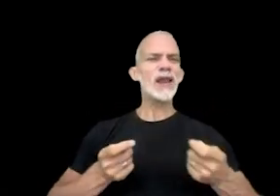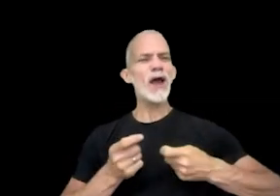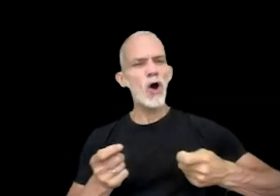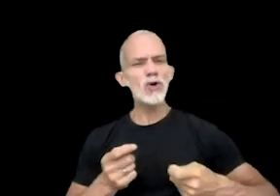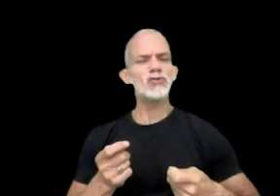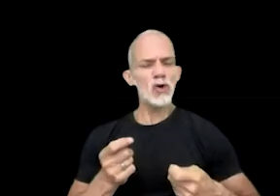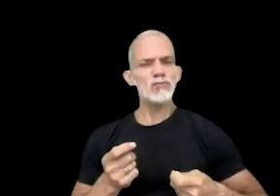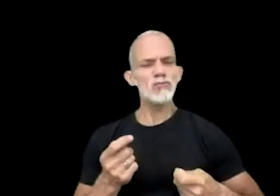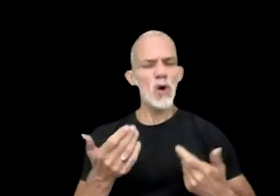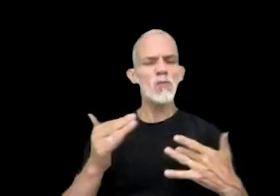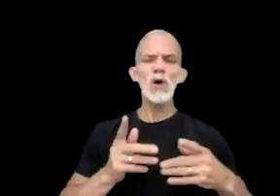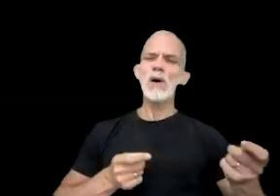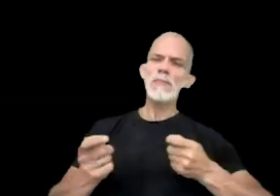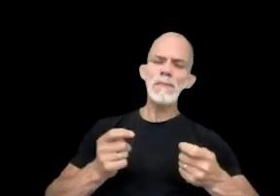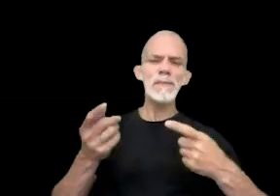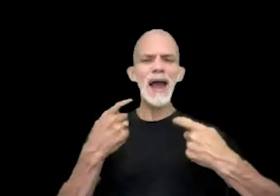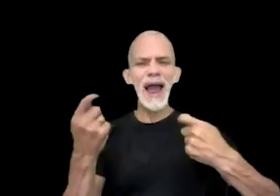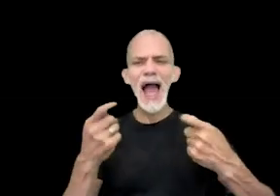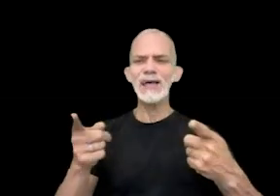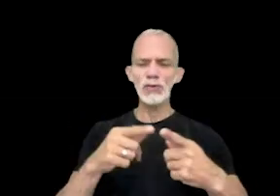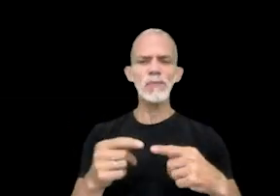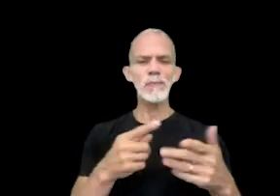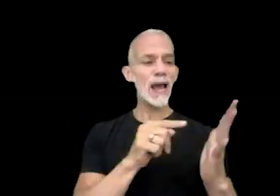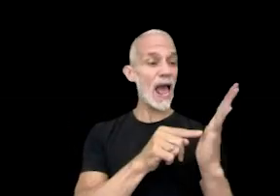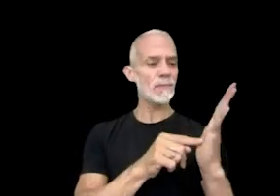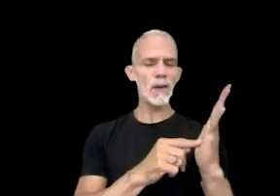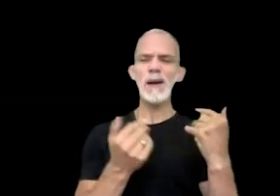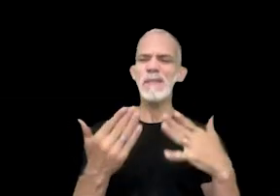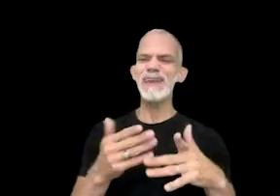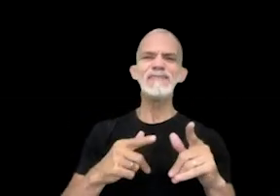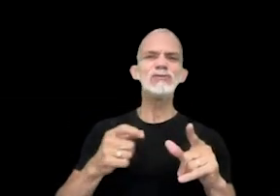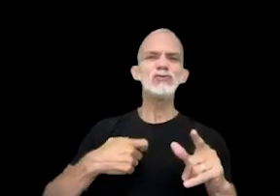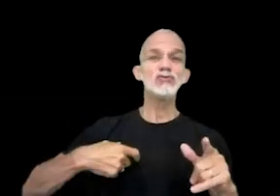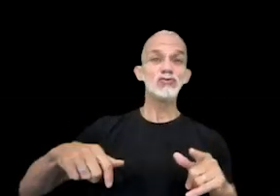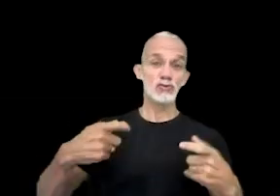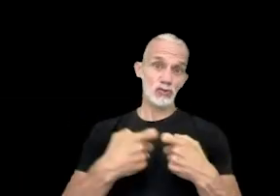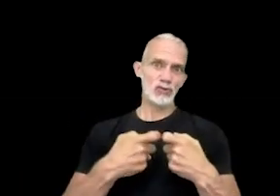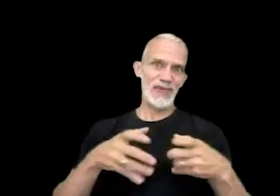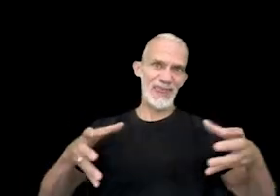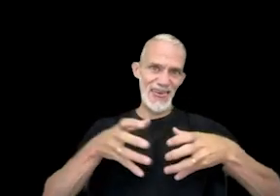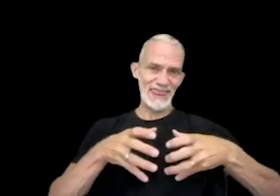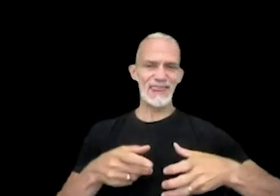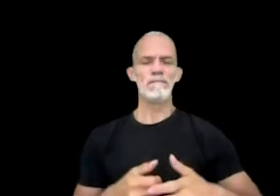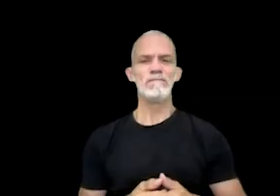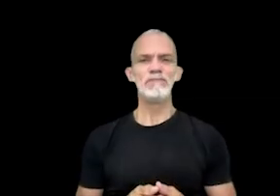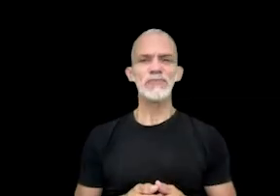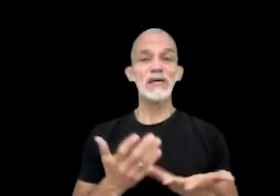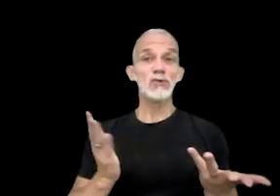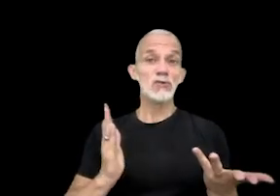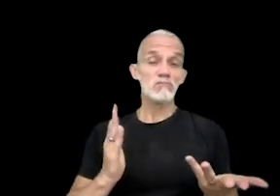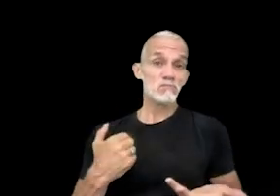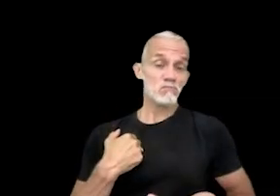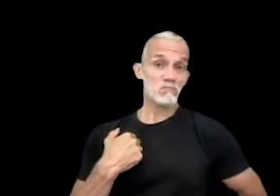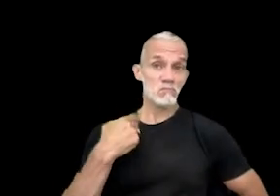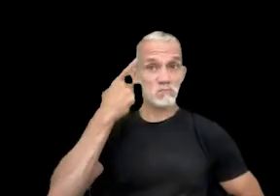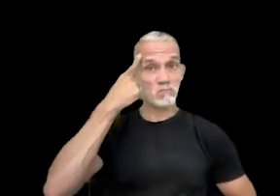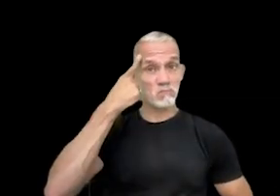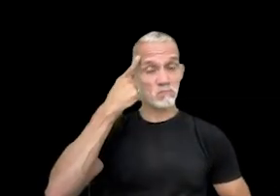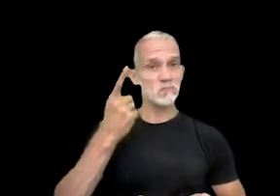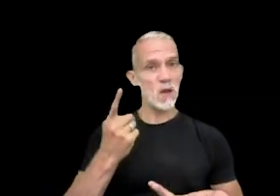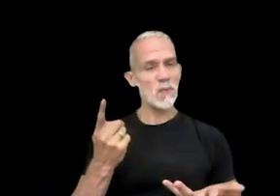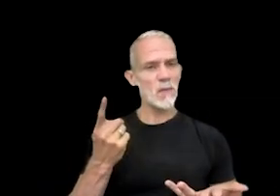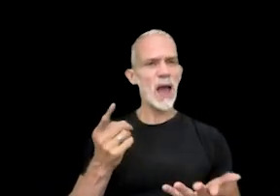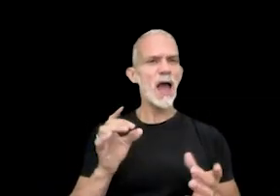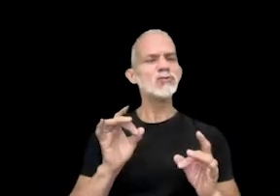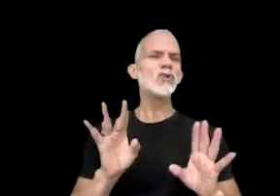tiene que administrar esta cosa en beneficio de la sociedad. Con lo cual, de ninguna manera podemos pensar que el simple hecho, el